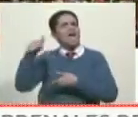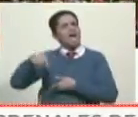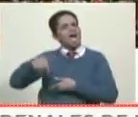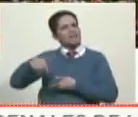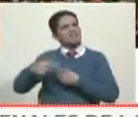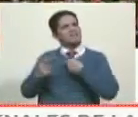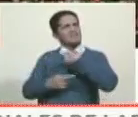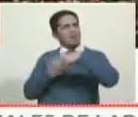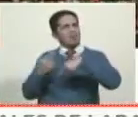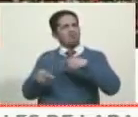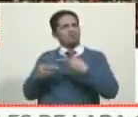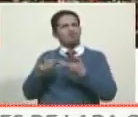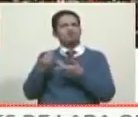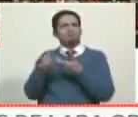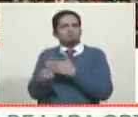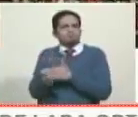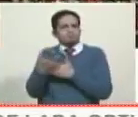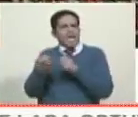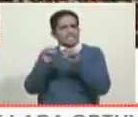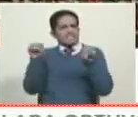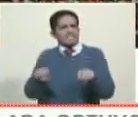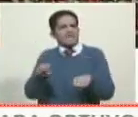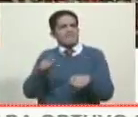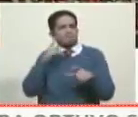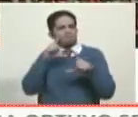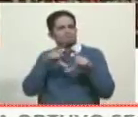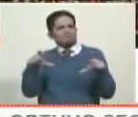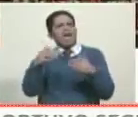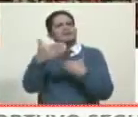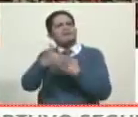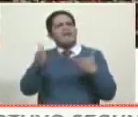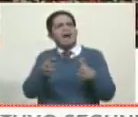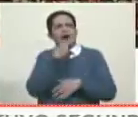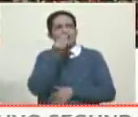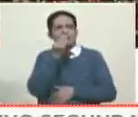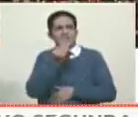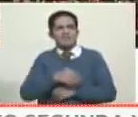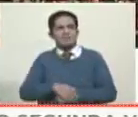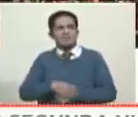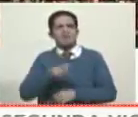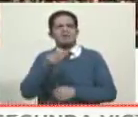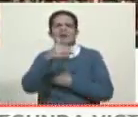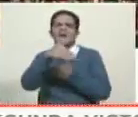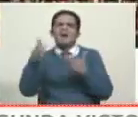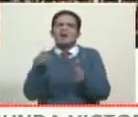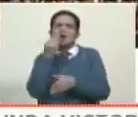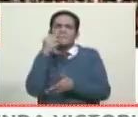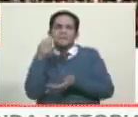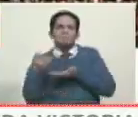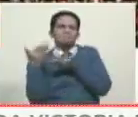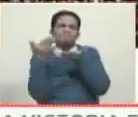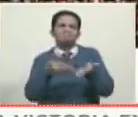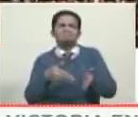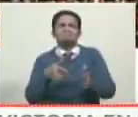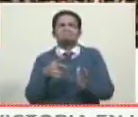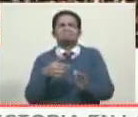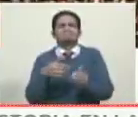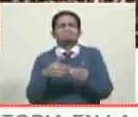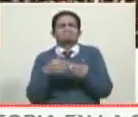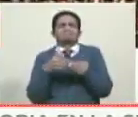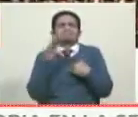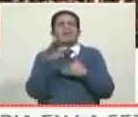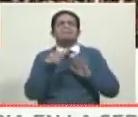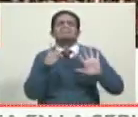la revolución y el hermano presidente nicolás maduro de los clac los clan les llega a 6 millones de perder a mil ya en